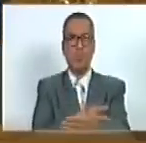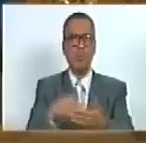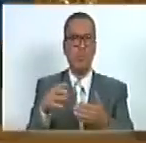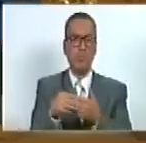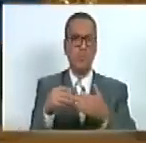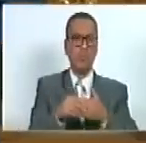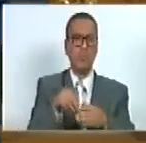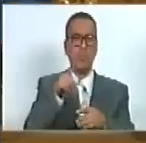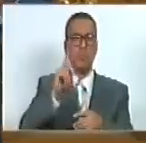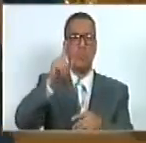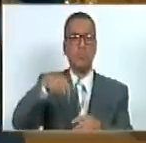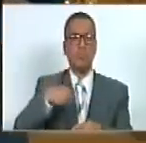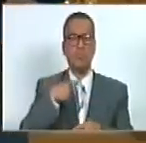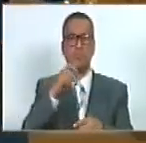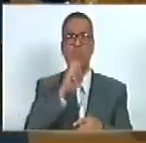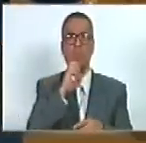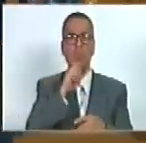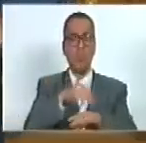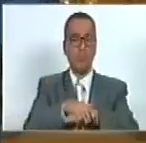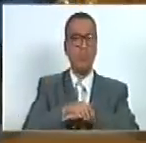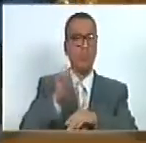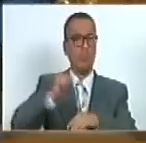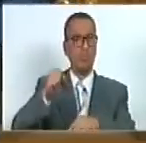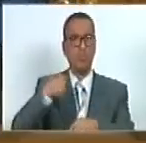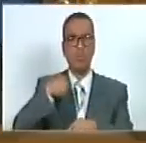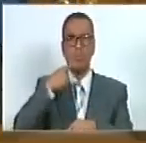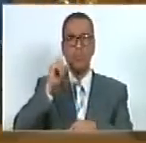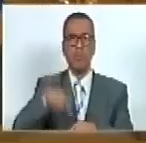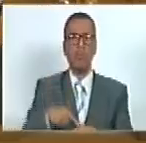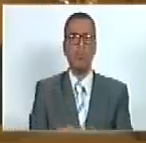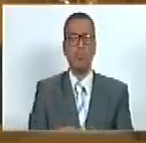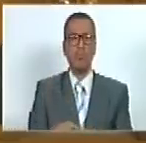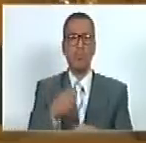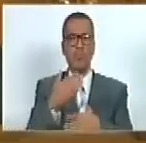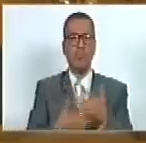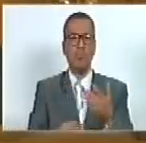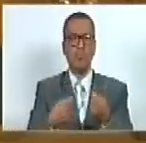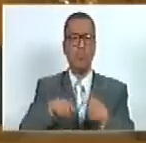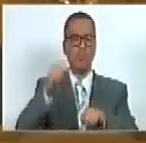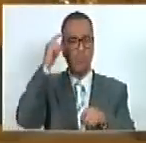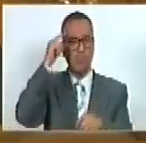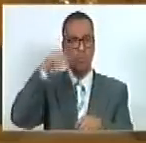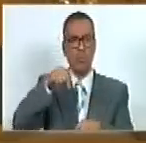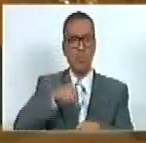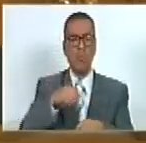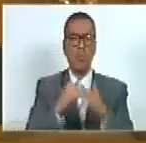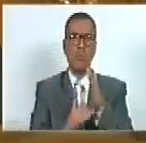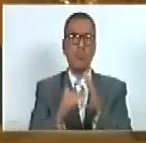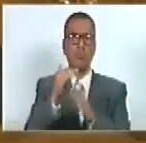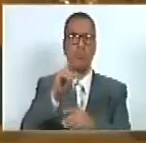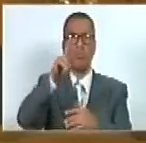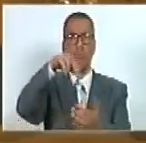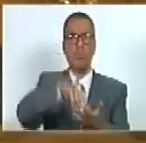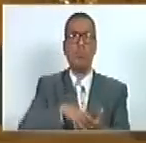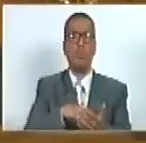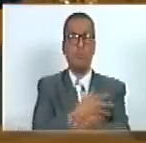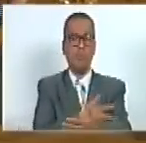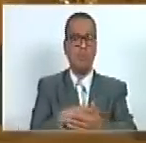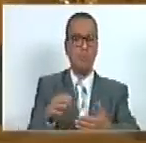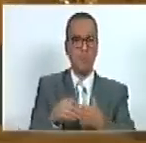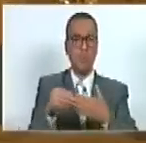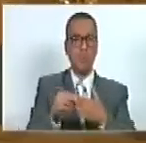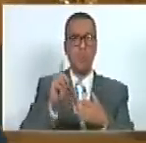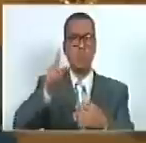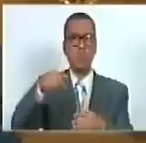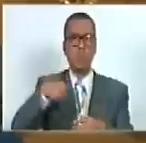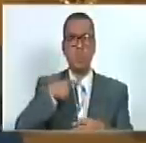dólares. Es también el oro de Londres, es cierto, que a la cotización del mercado hoy ya sobrepasa los 2.000 millones de dólares. Por eso